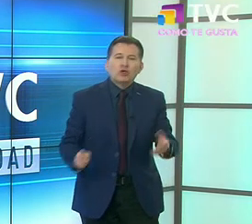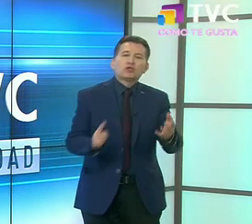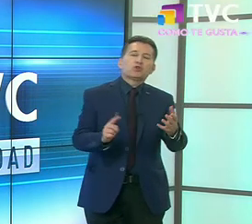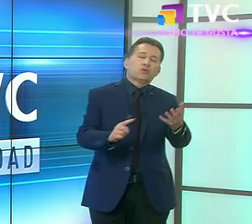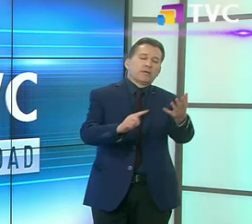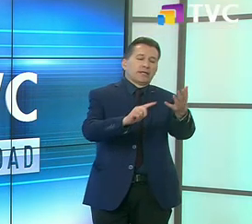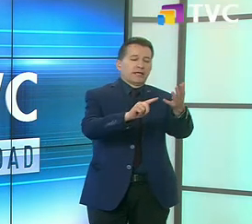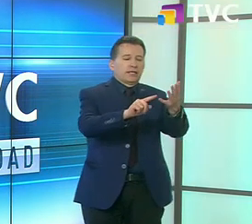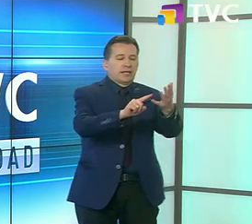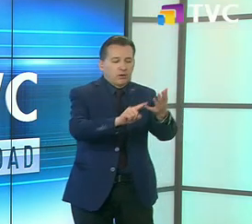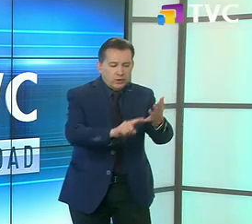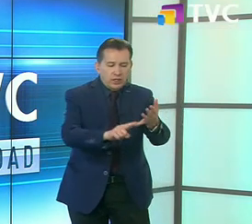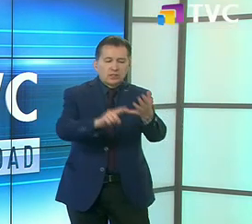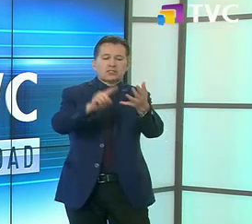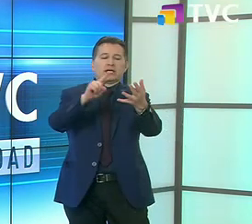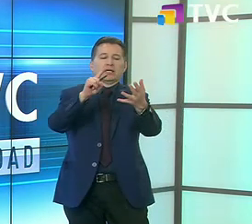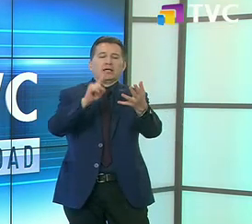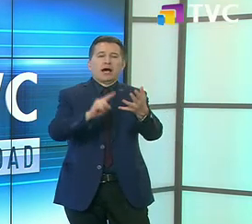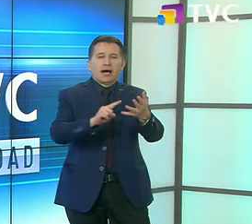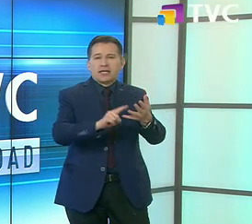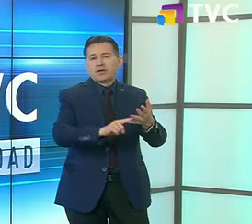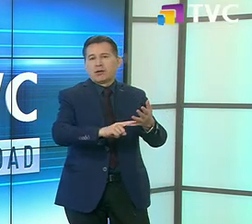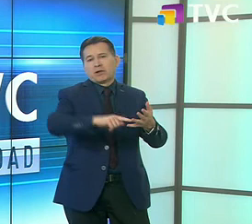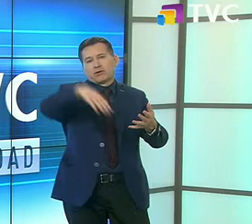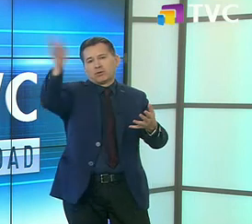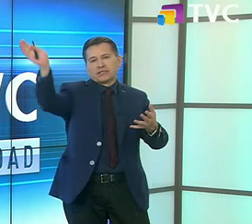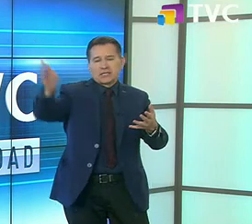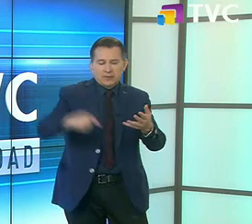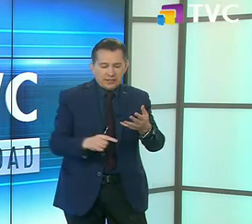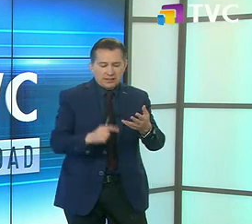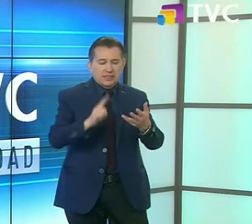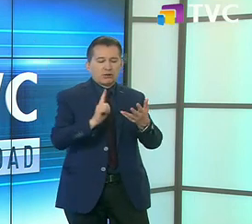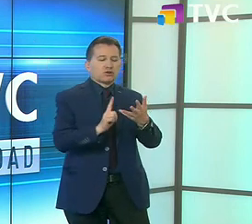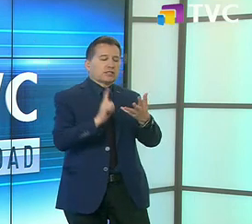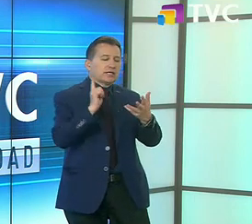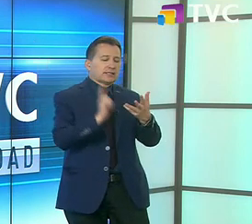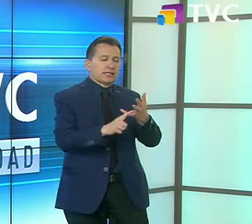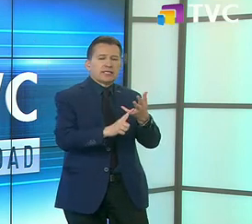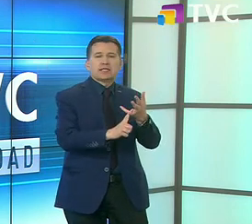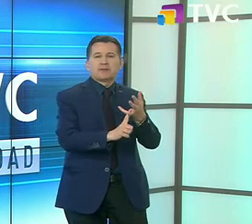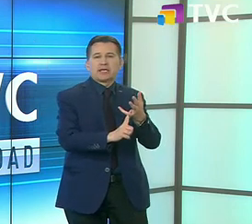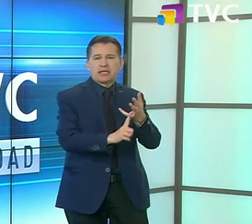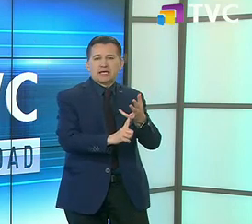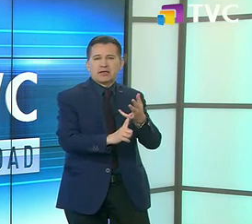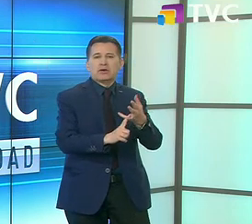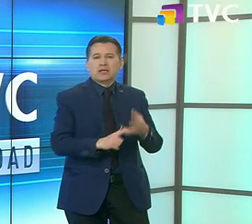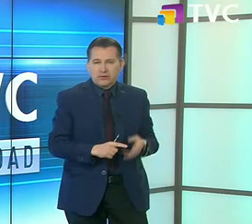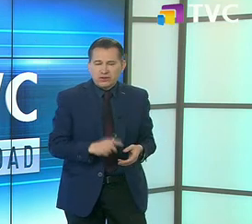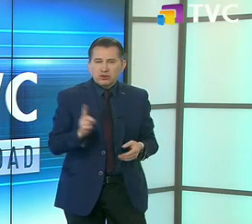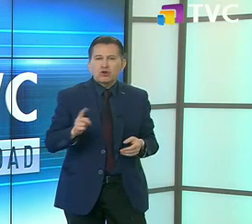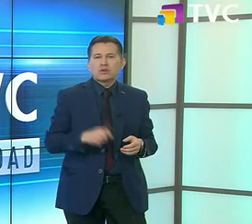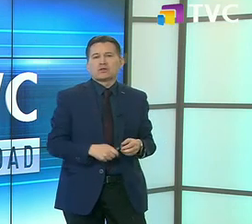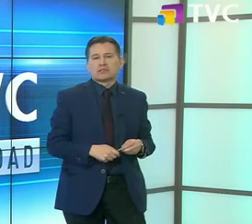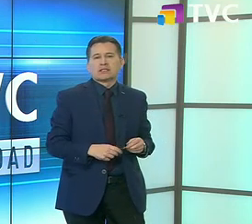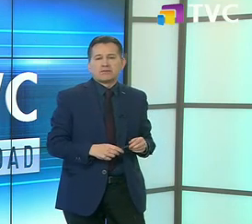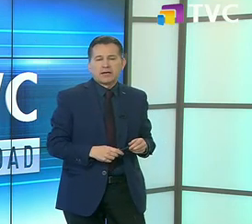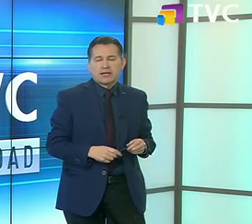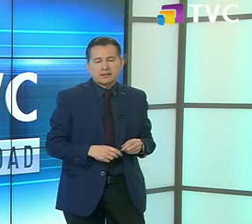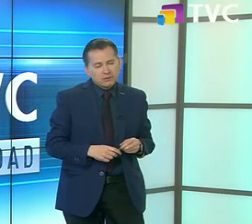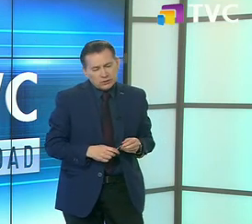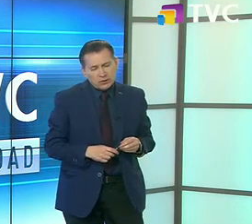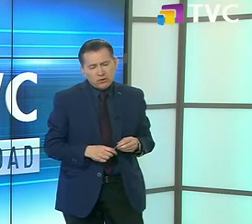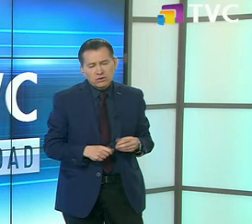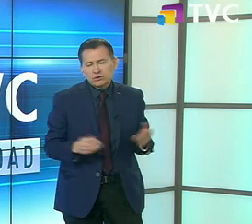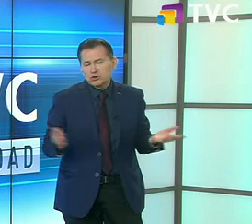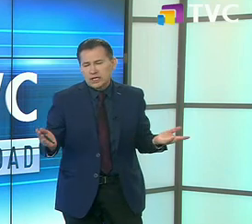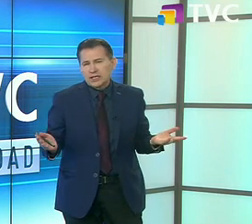auto. Súmele la wincha. Ah, le van a volver cuando pase la emergencia, los días ahí en el parqueadero. En fin, todo eso va a tener que pagar.